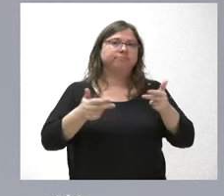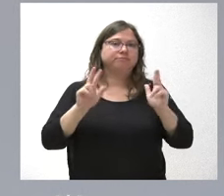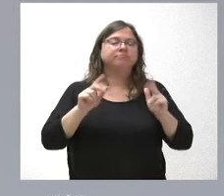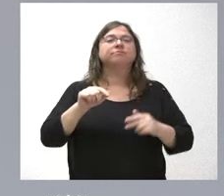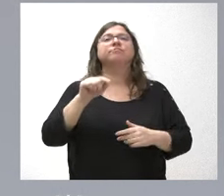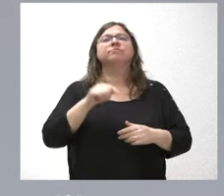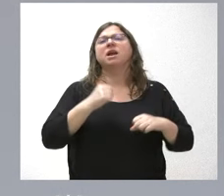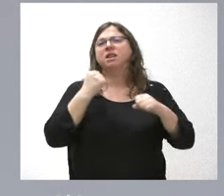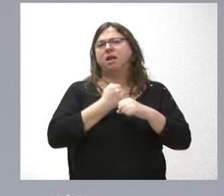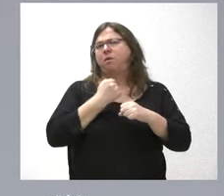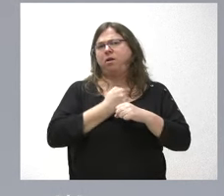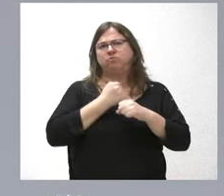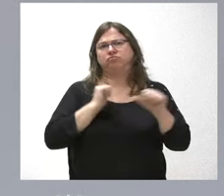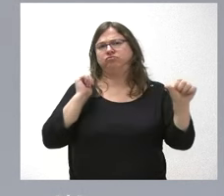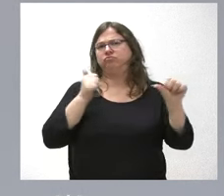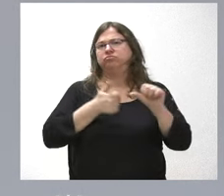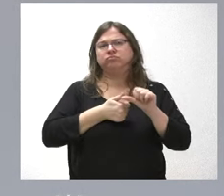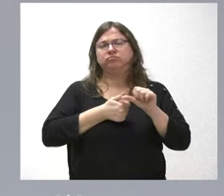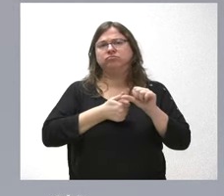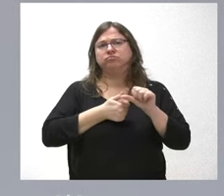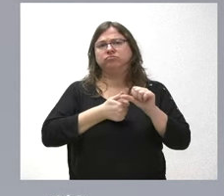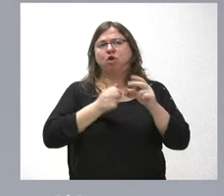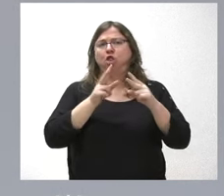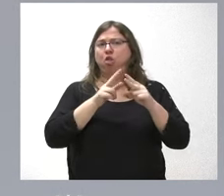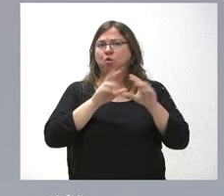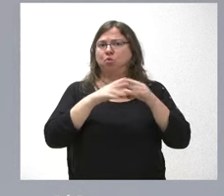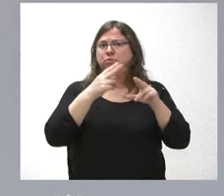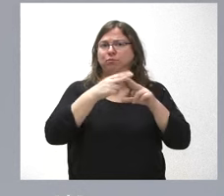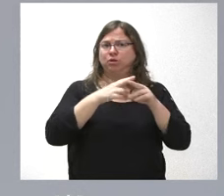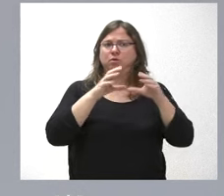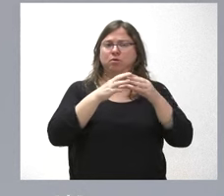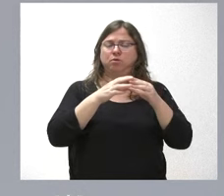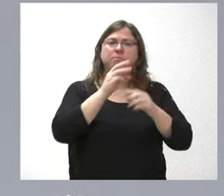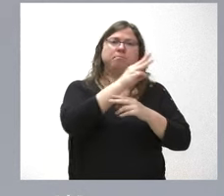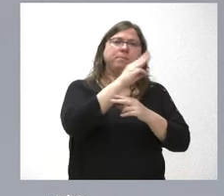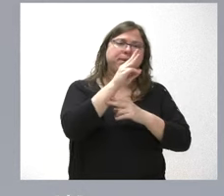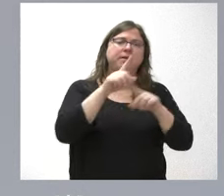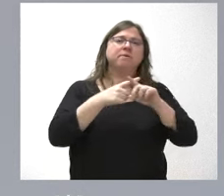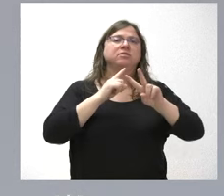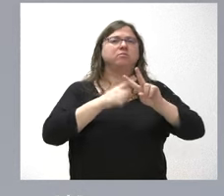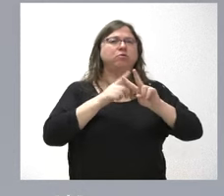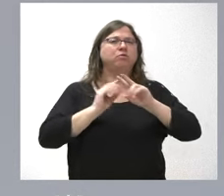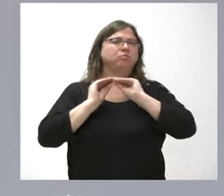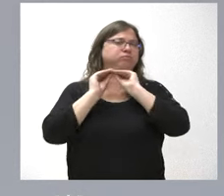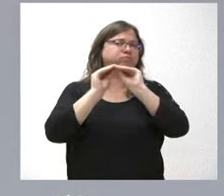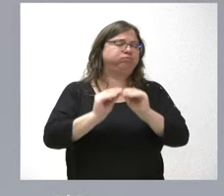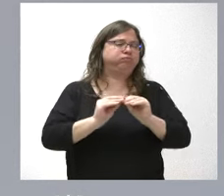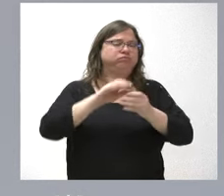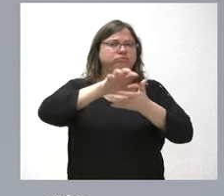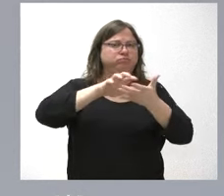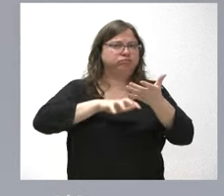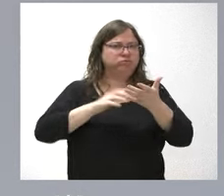viene trabajando por los dos partidos, Partido Popular y Vox, desde la